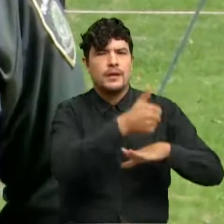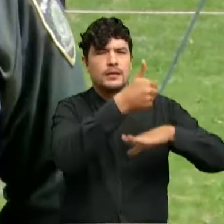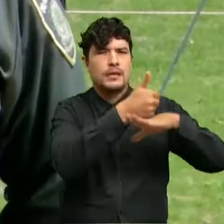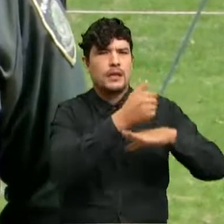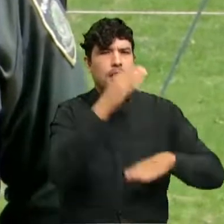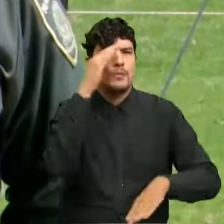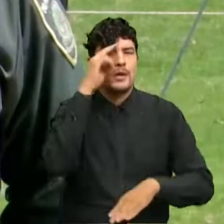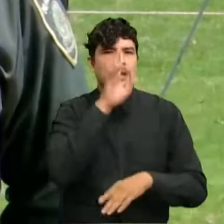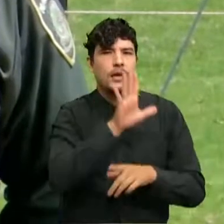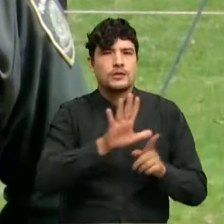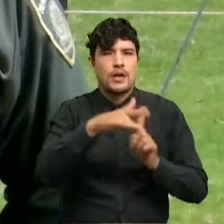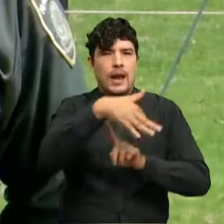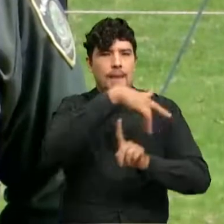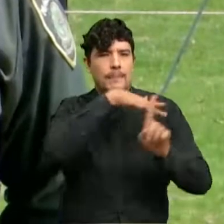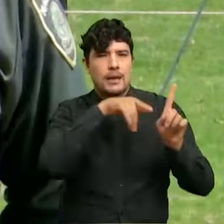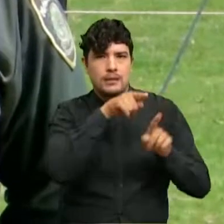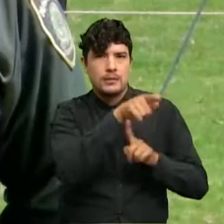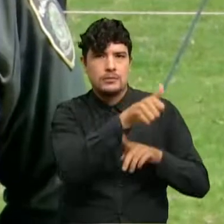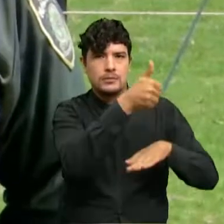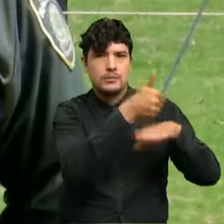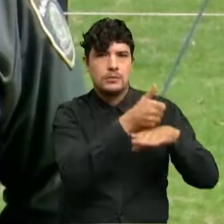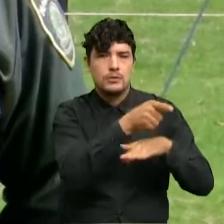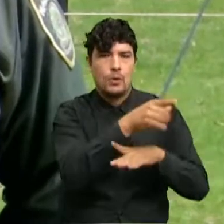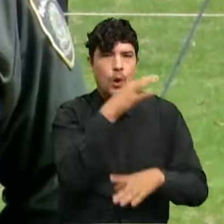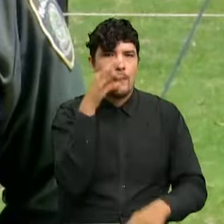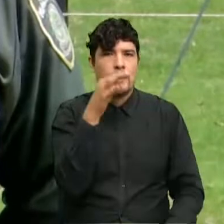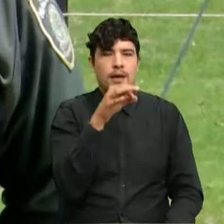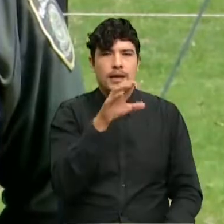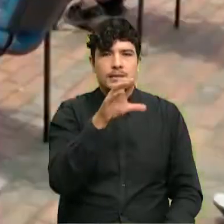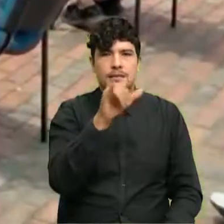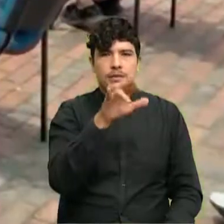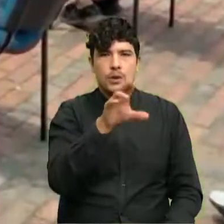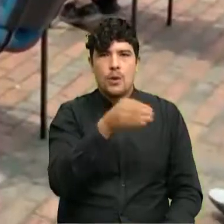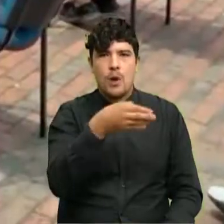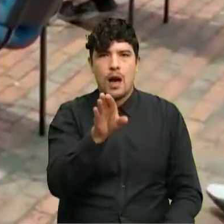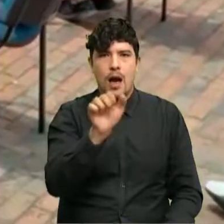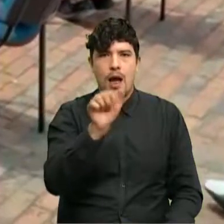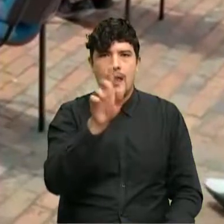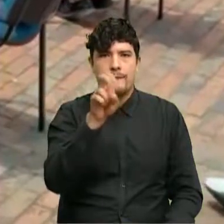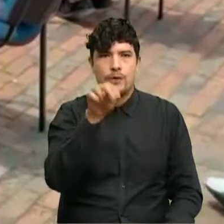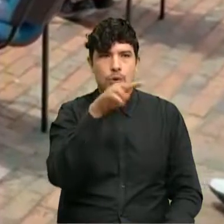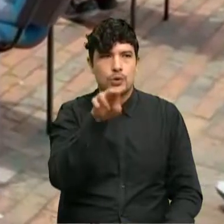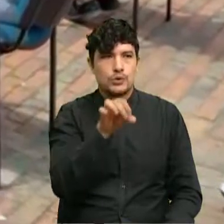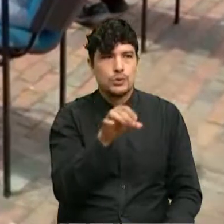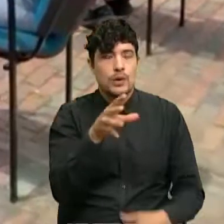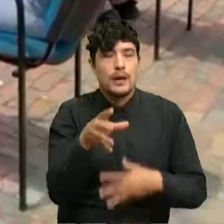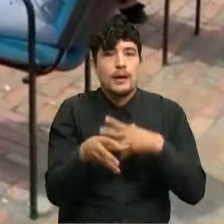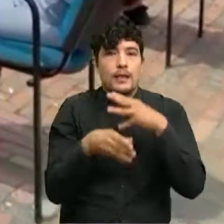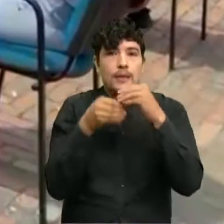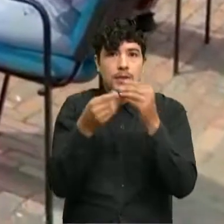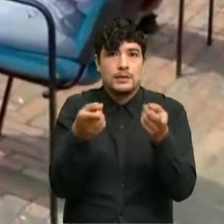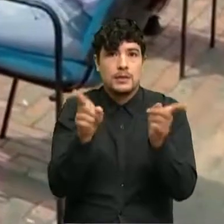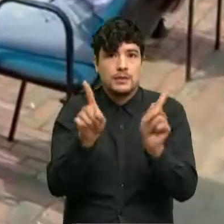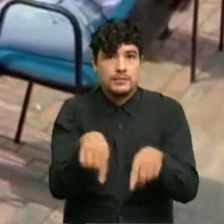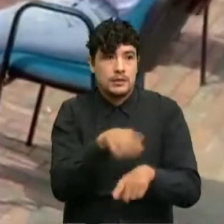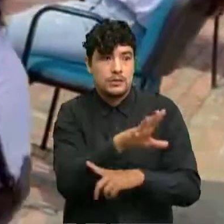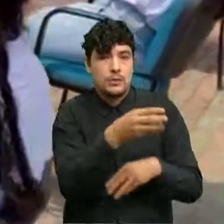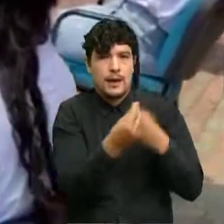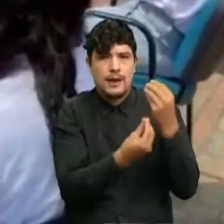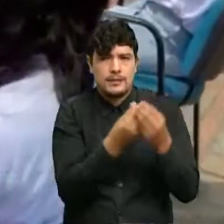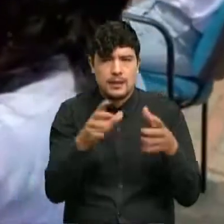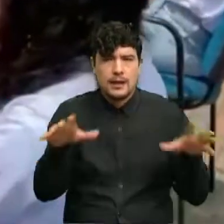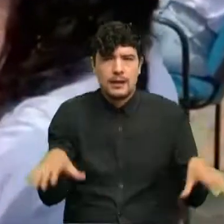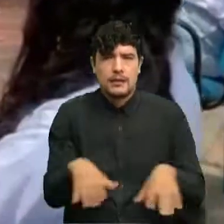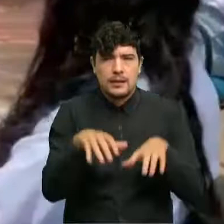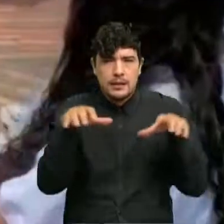ecológica a nivel departamento el señor teniente ciro alfonso torrado se realizó esta actividad simbólica